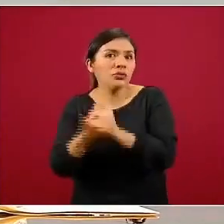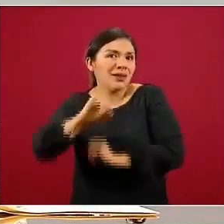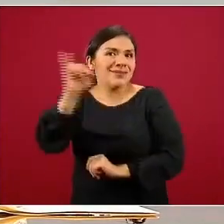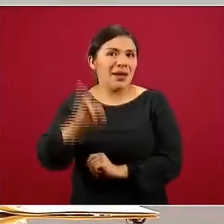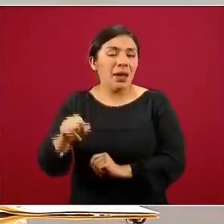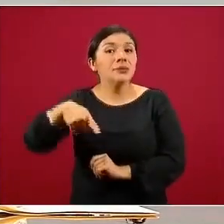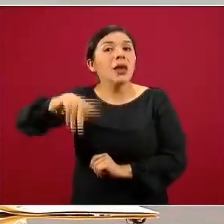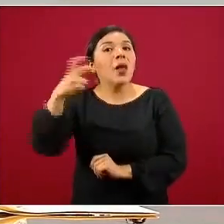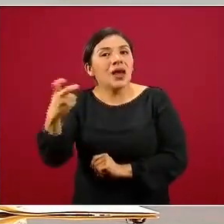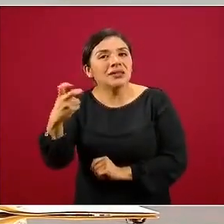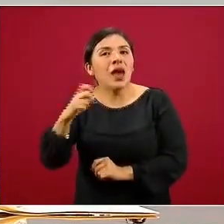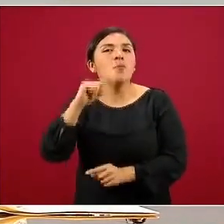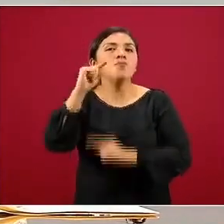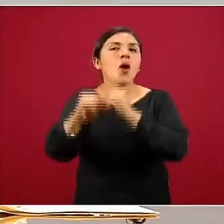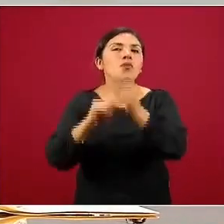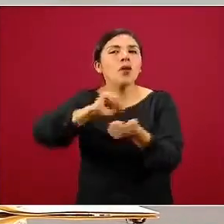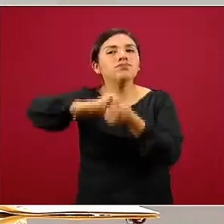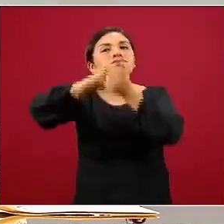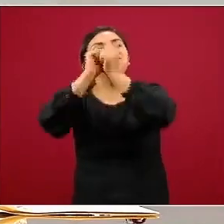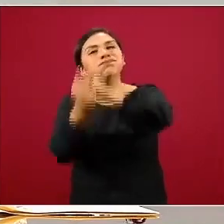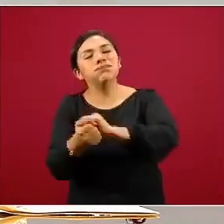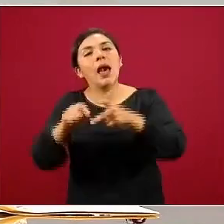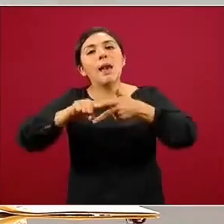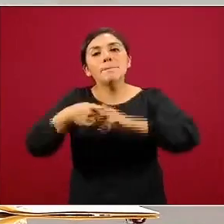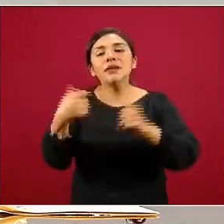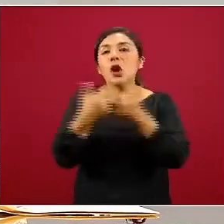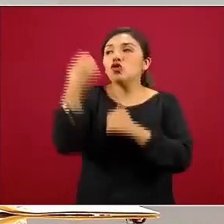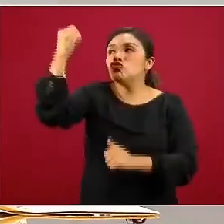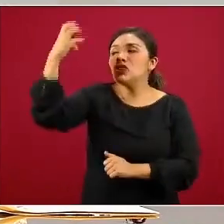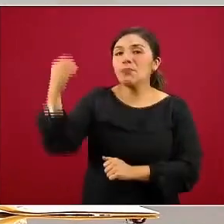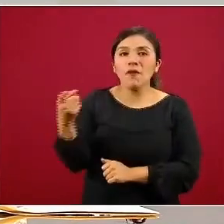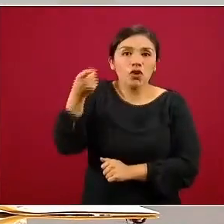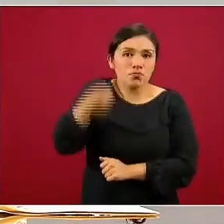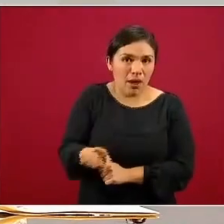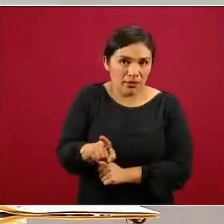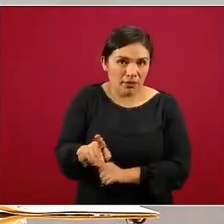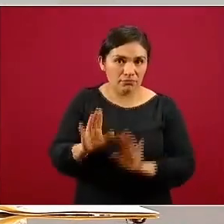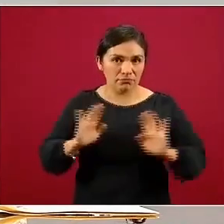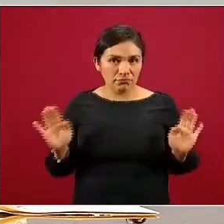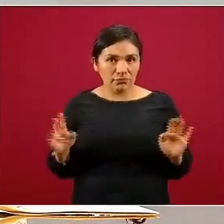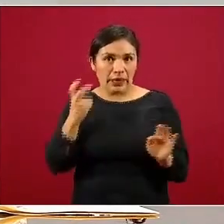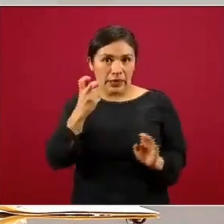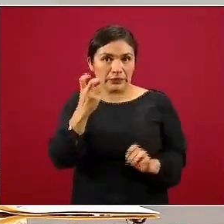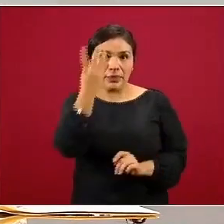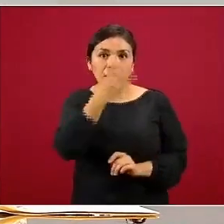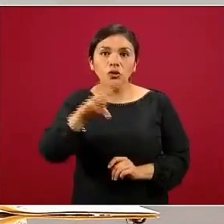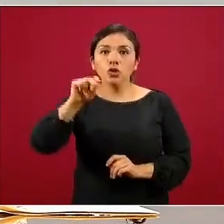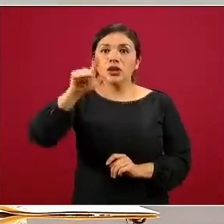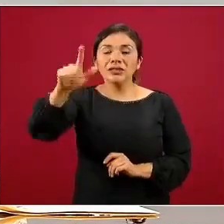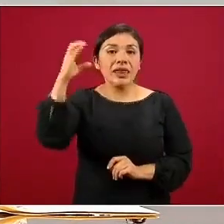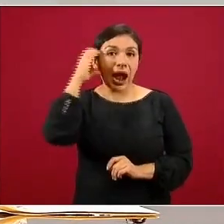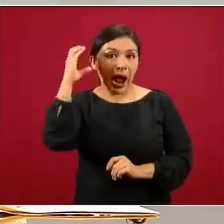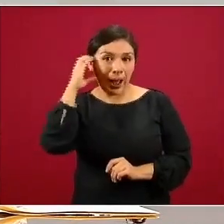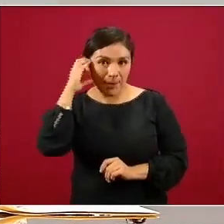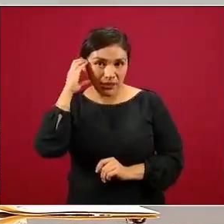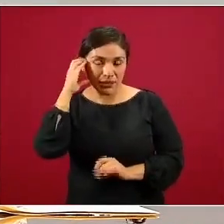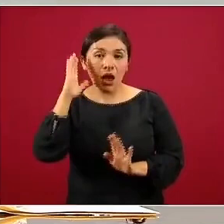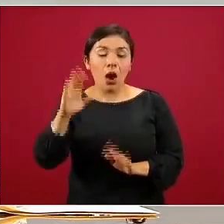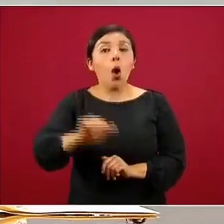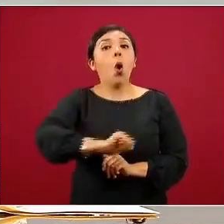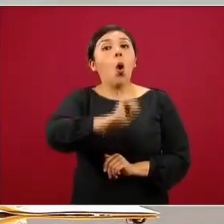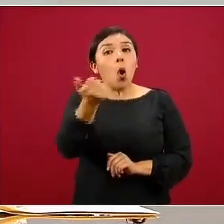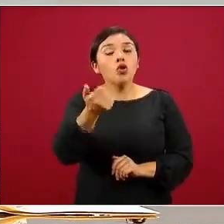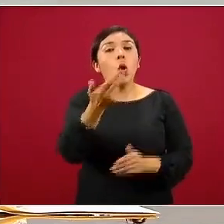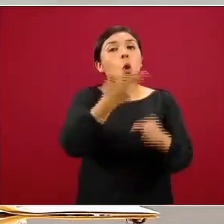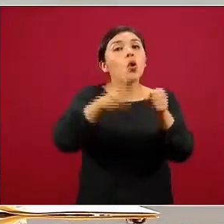es un proceso que será a partir de los semáforos. Esas son las 387 camas. En el